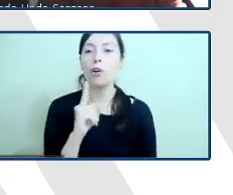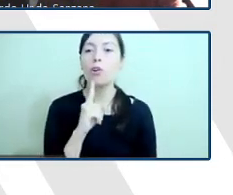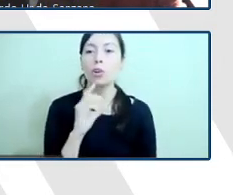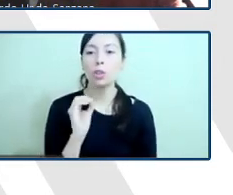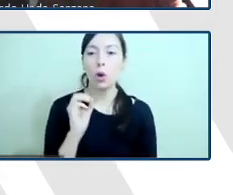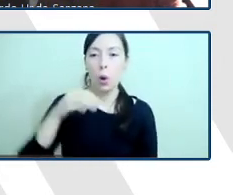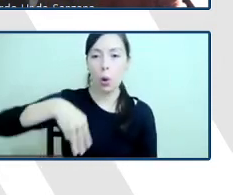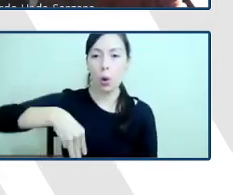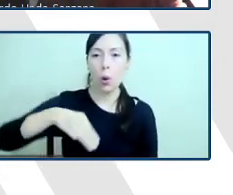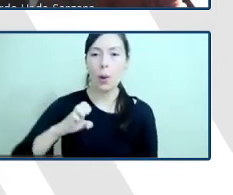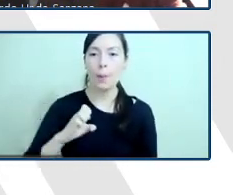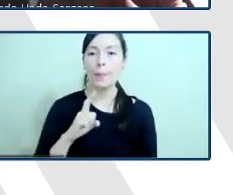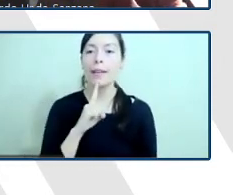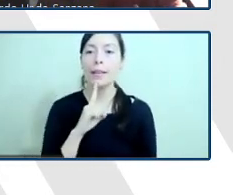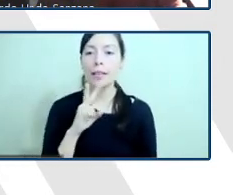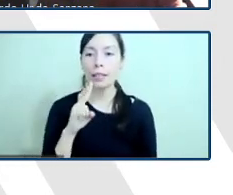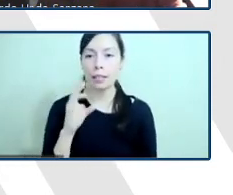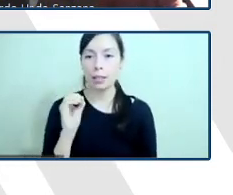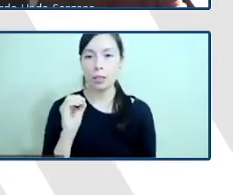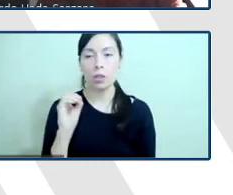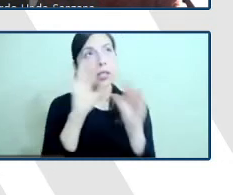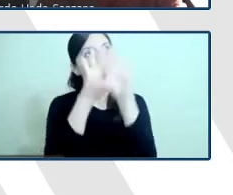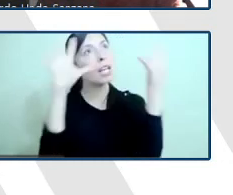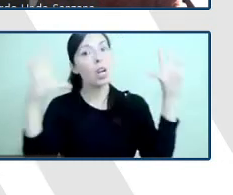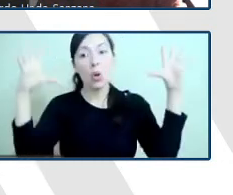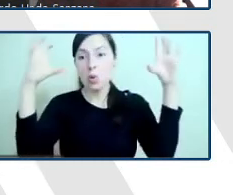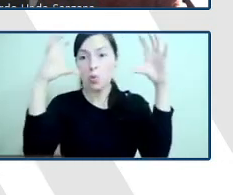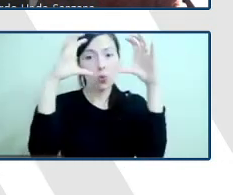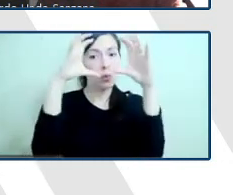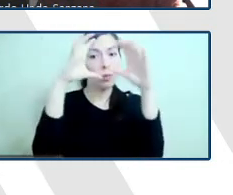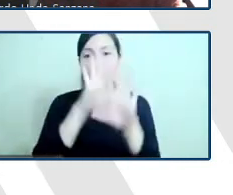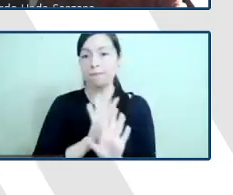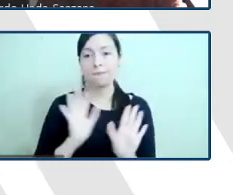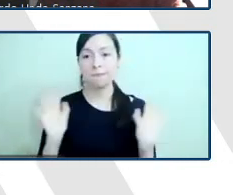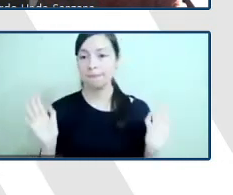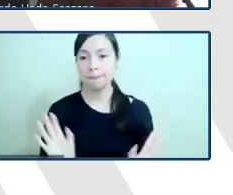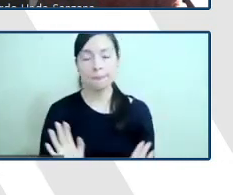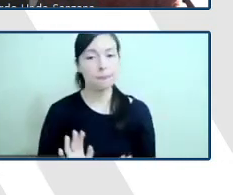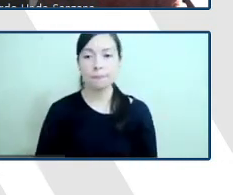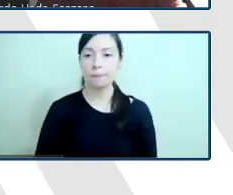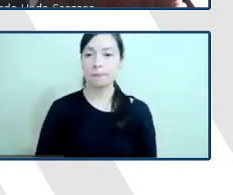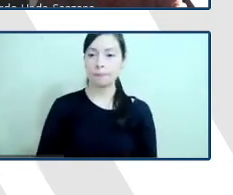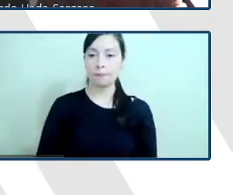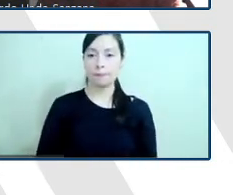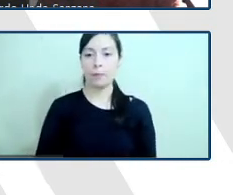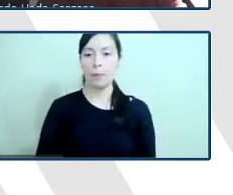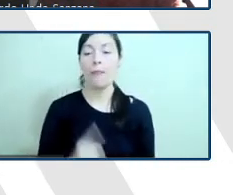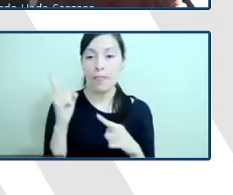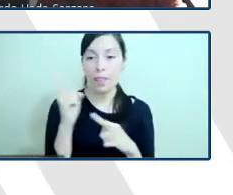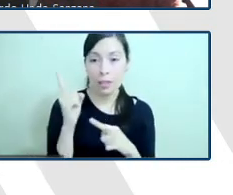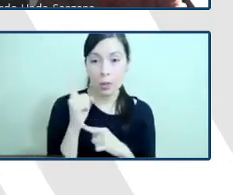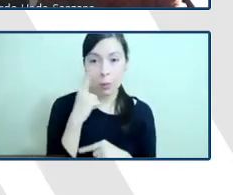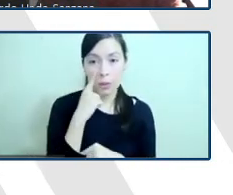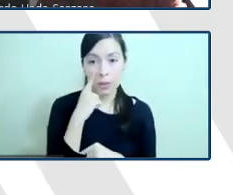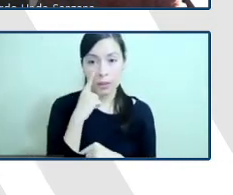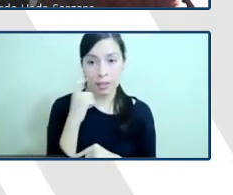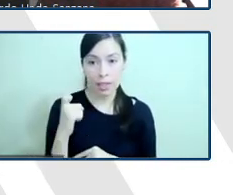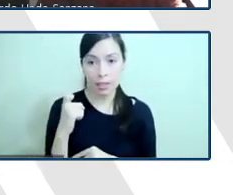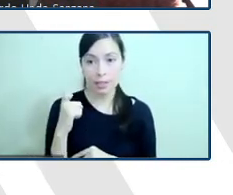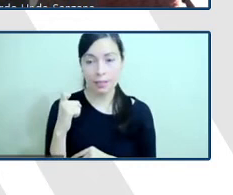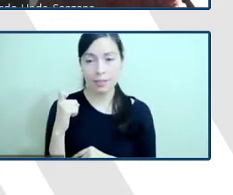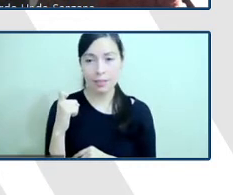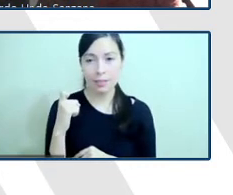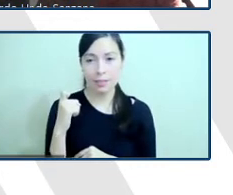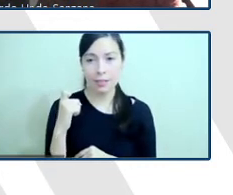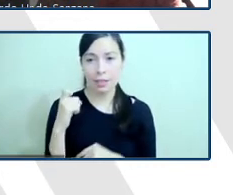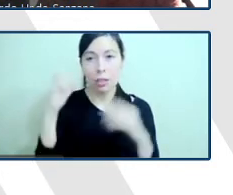nubes. Dice que de los 29 días en enero en que hicieron observaciones, en 21 de